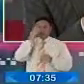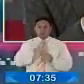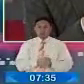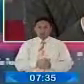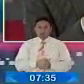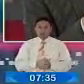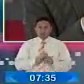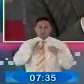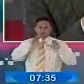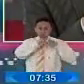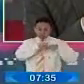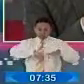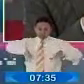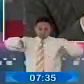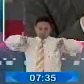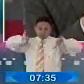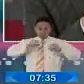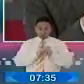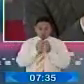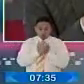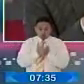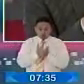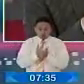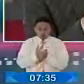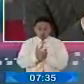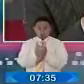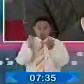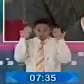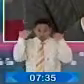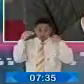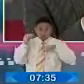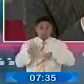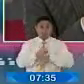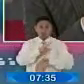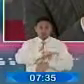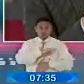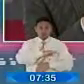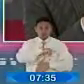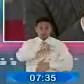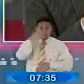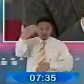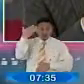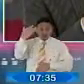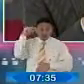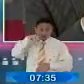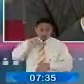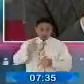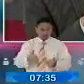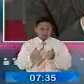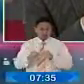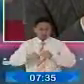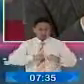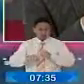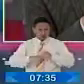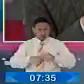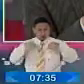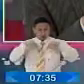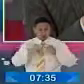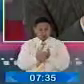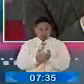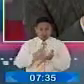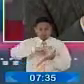el canal de acceso. Correcto. A los puertos de Guayaquil, lo hizo el municipio de Guayaquil, del alcalde Nebot, de manera muy eficiente, con una a través de una